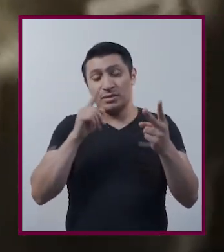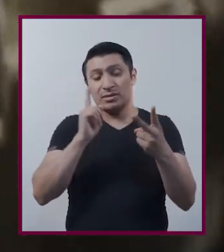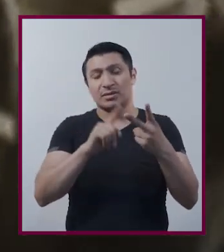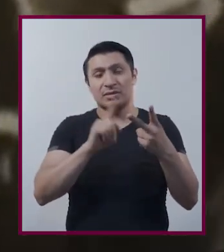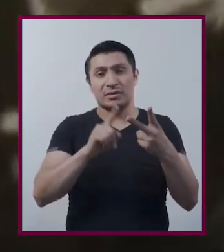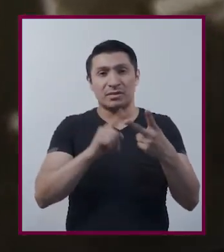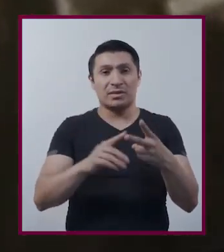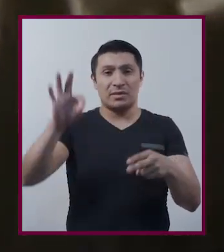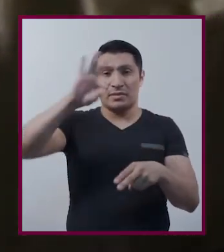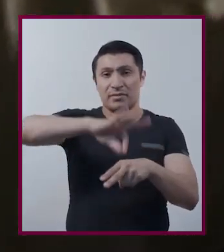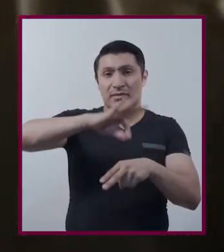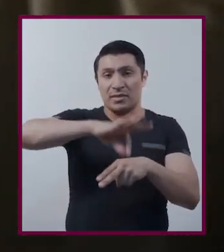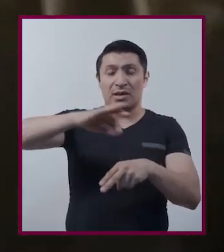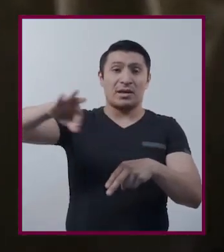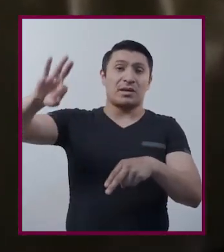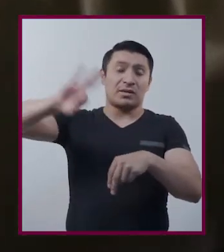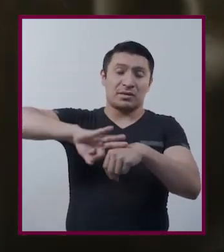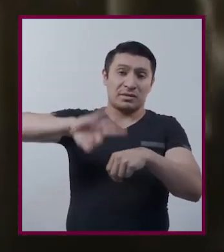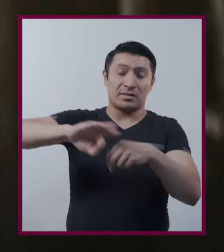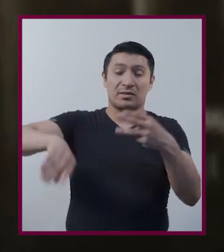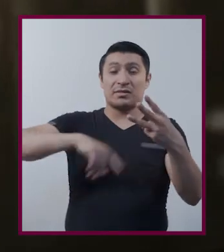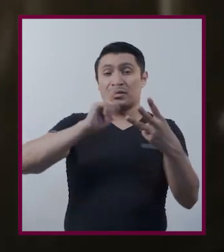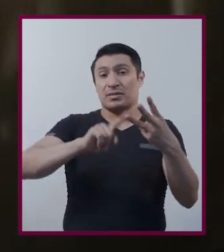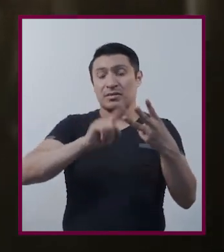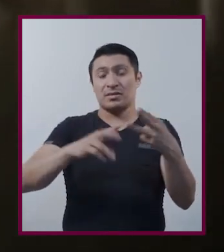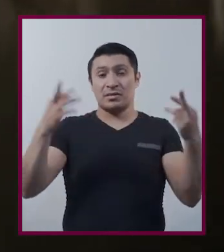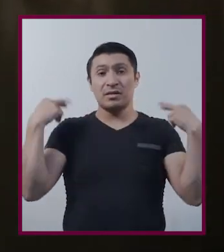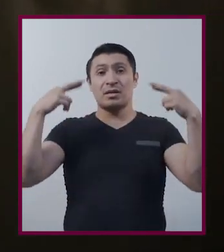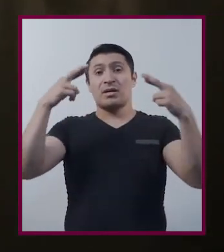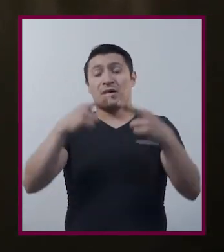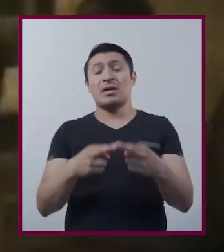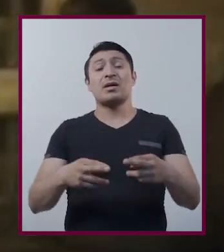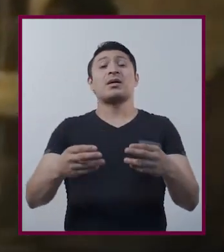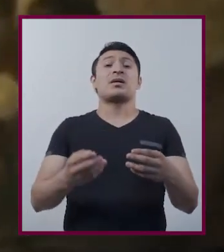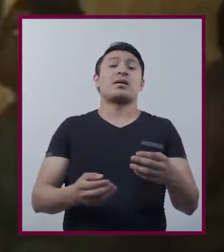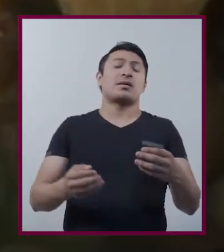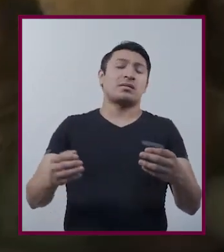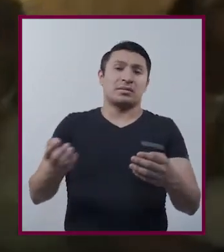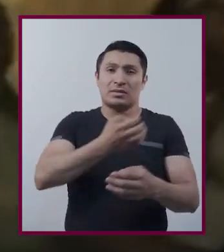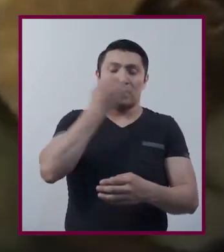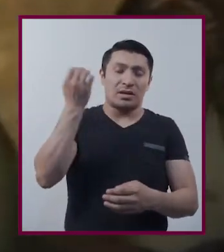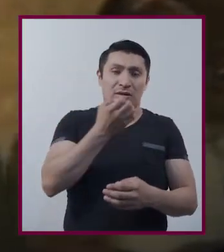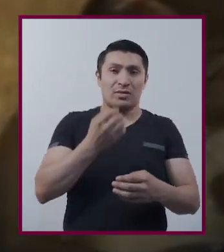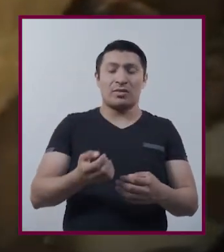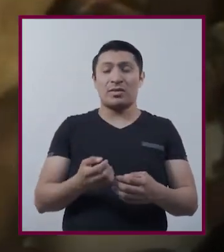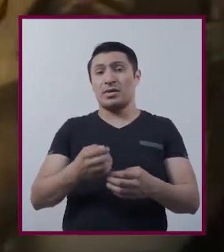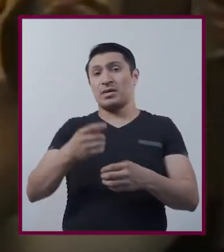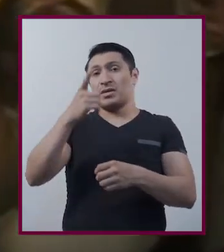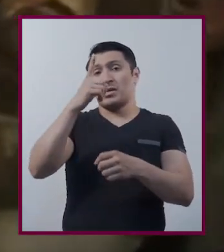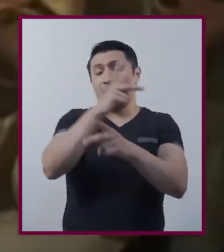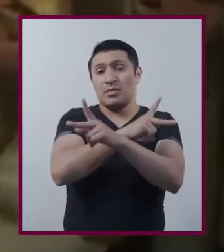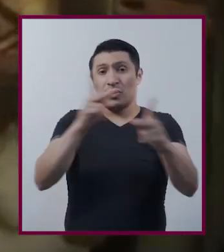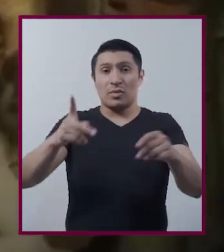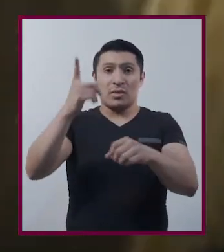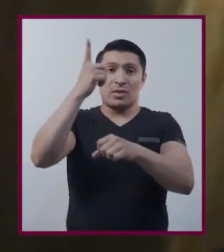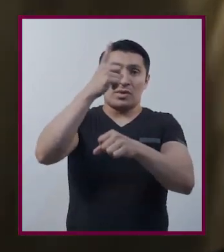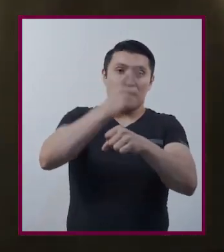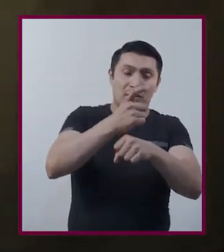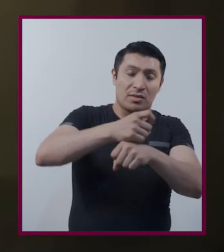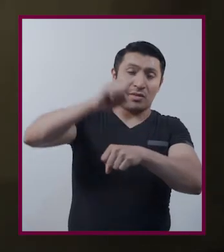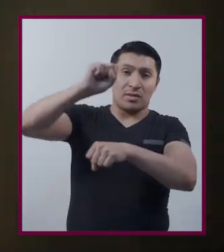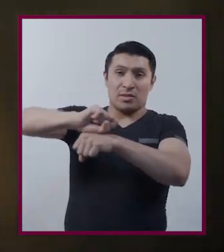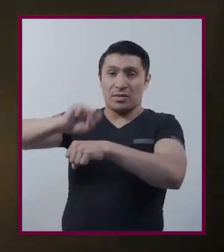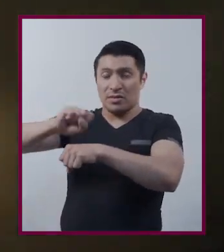notarios. En la segunda, médicos y farmacéuticos. Y en la tercera, los profesores de establecimientos públicos, secundarios